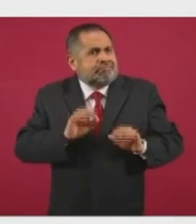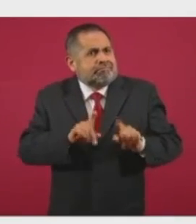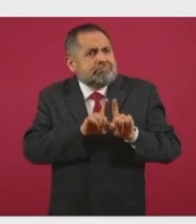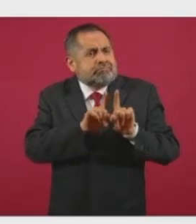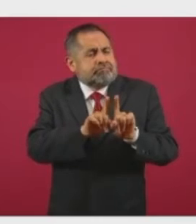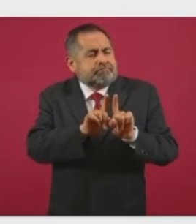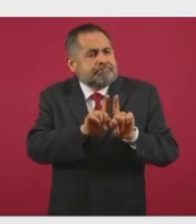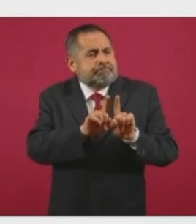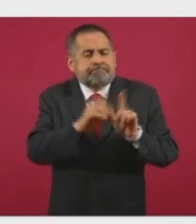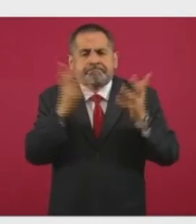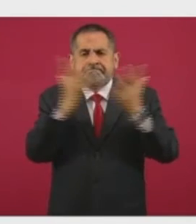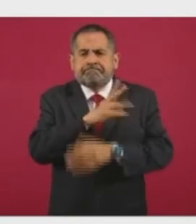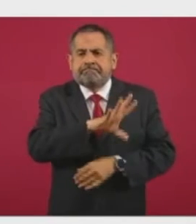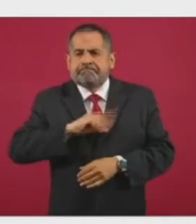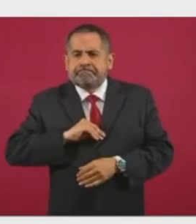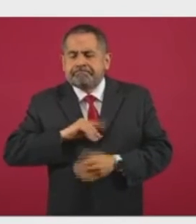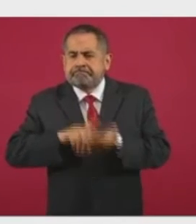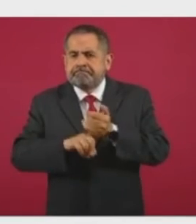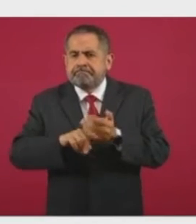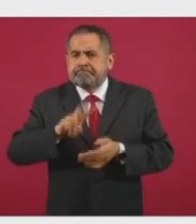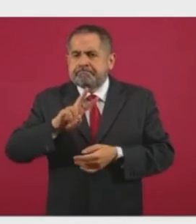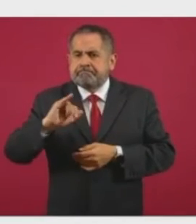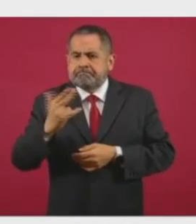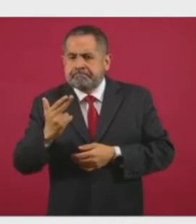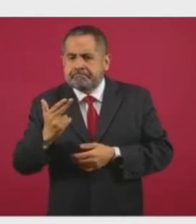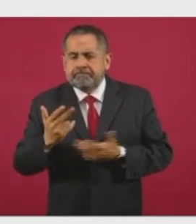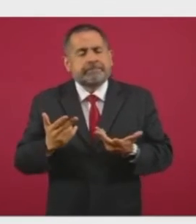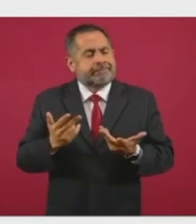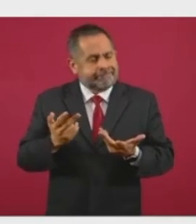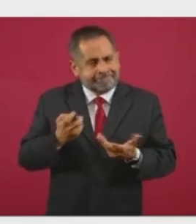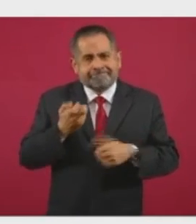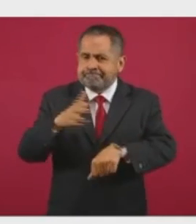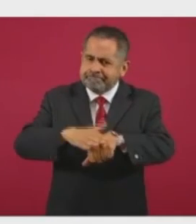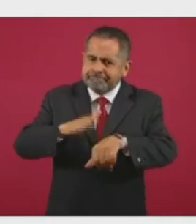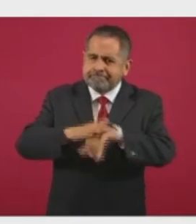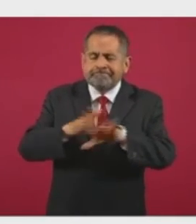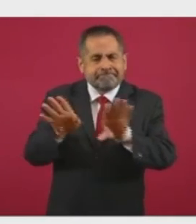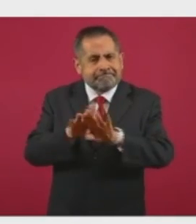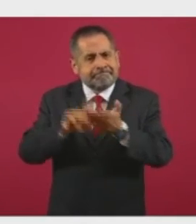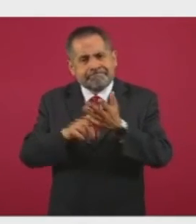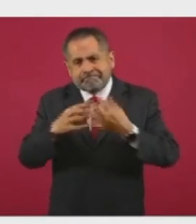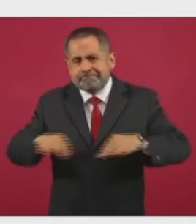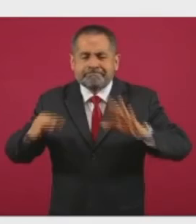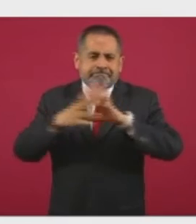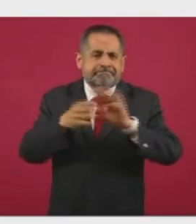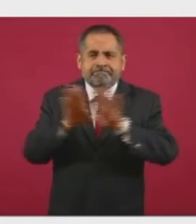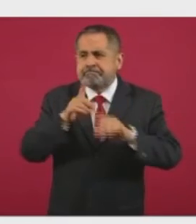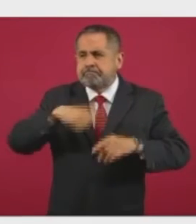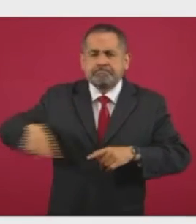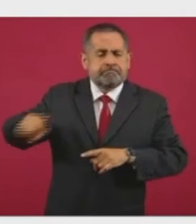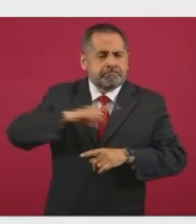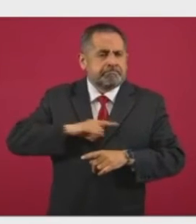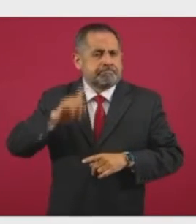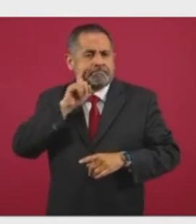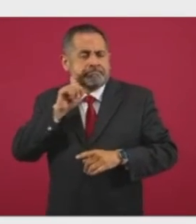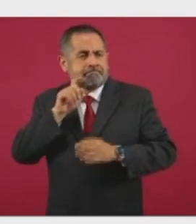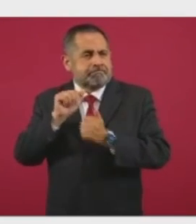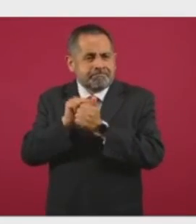nuevamente señalan la necesidad de que tomemos acciones dentro de nuestra salud sexual